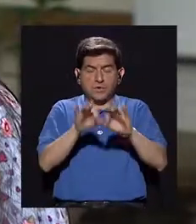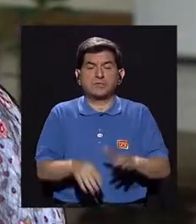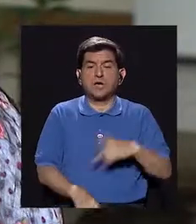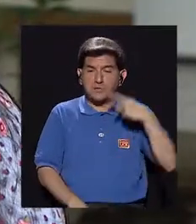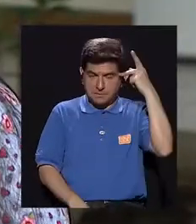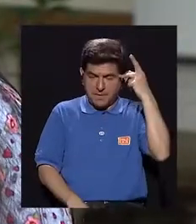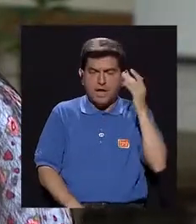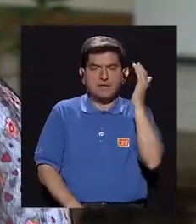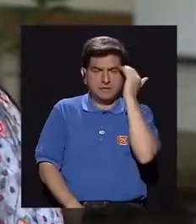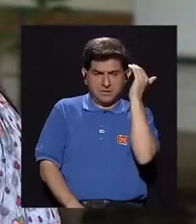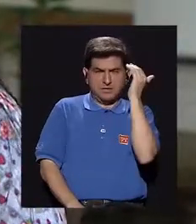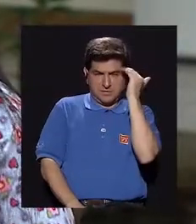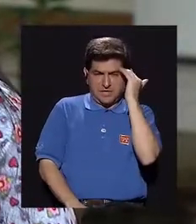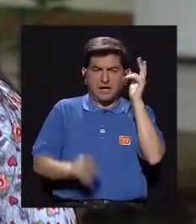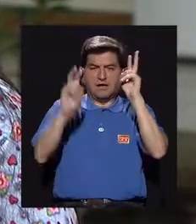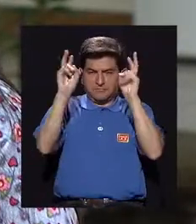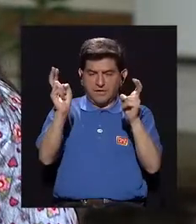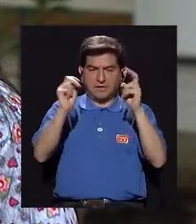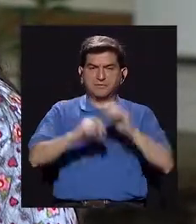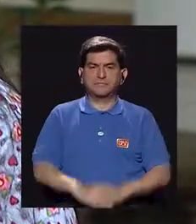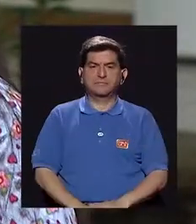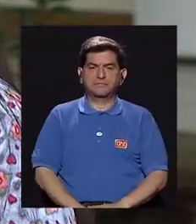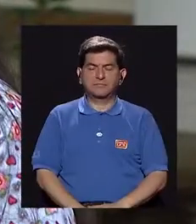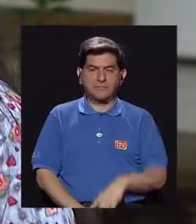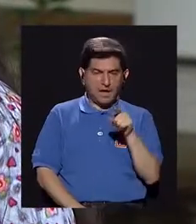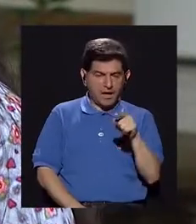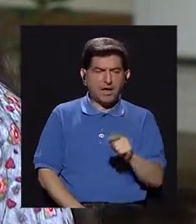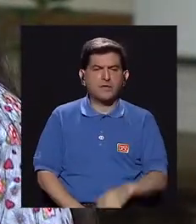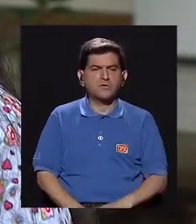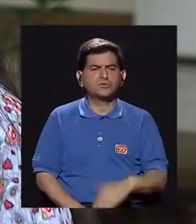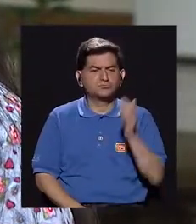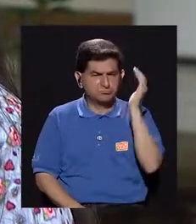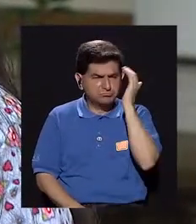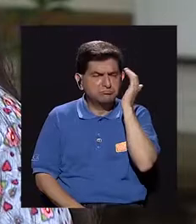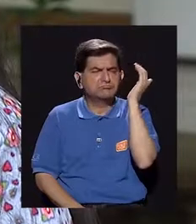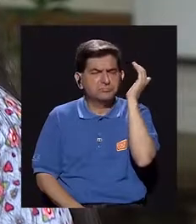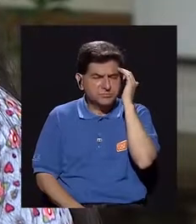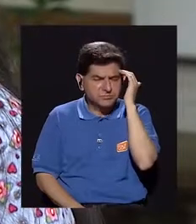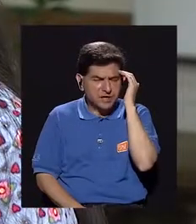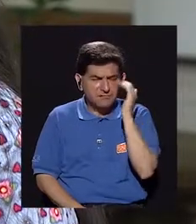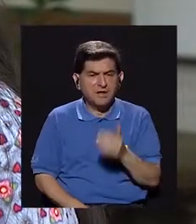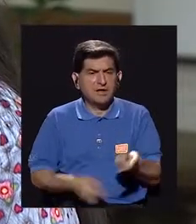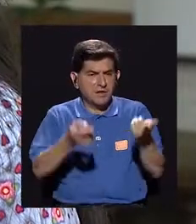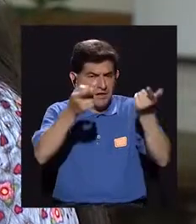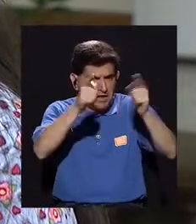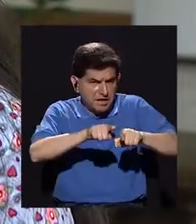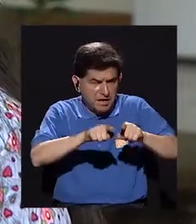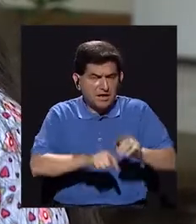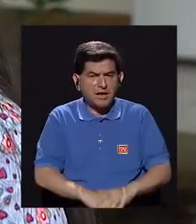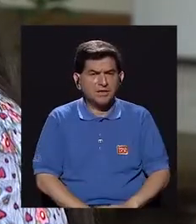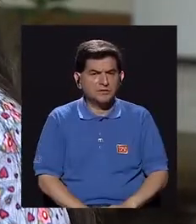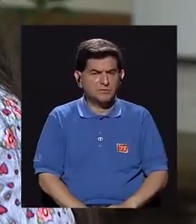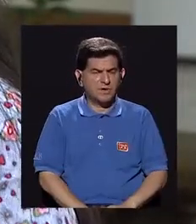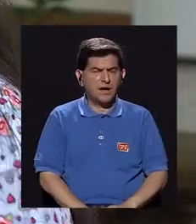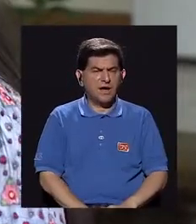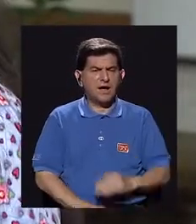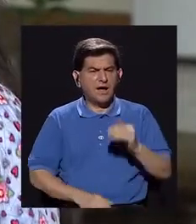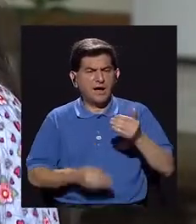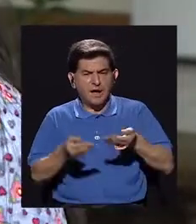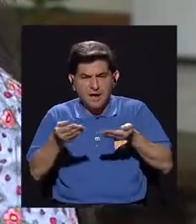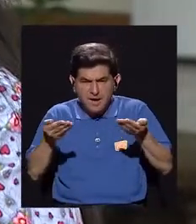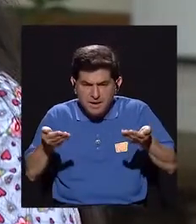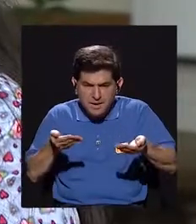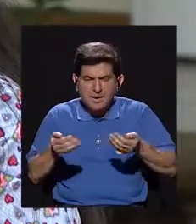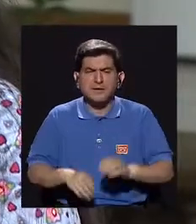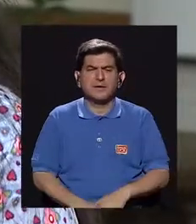se preparen y conozcan de este tema, que ellos sepan inclusive poder conocer cómo